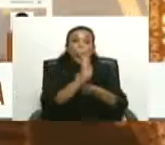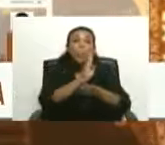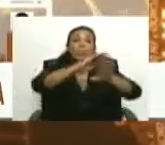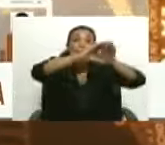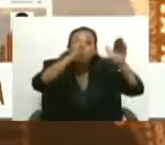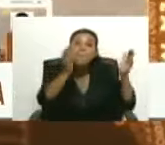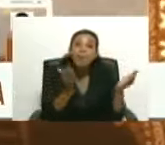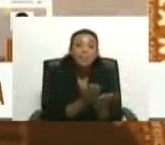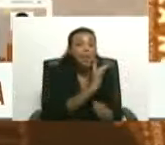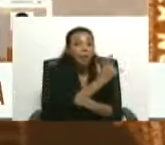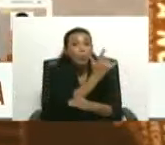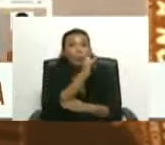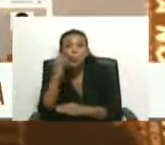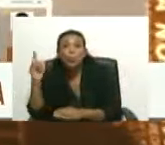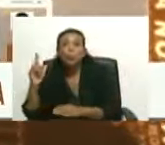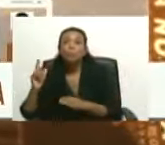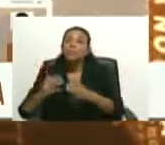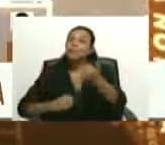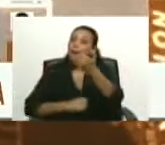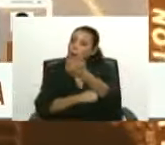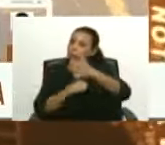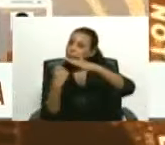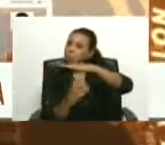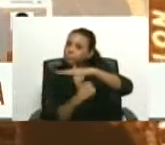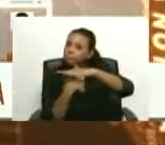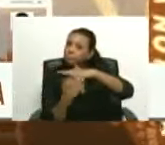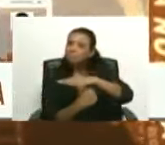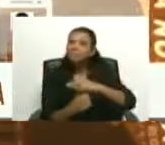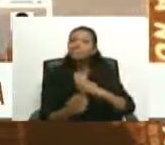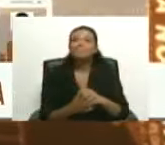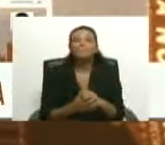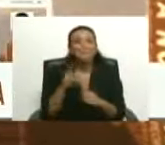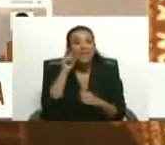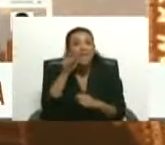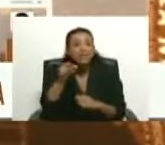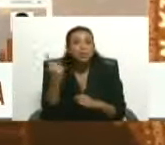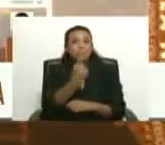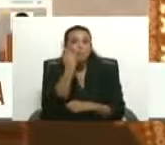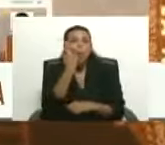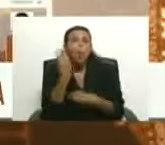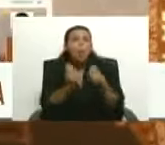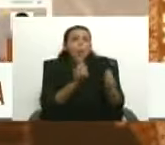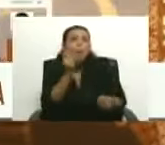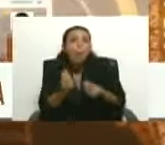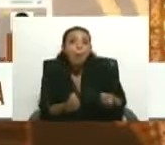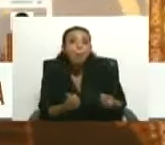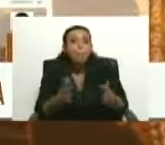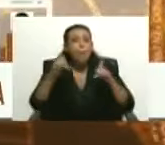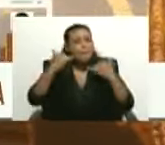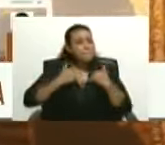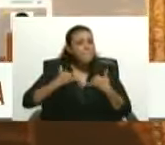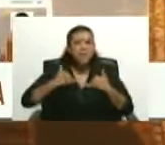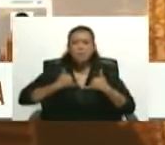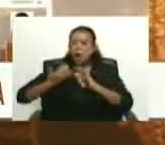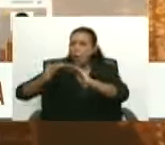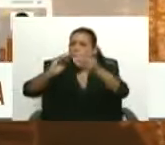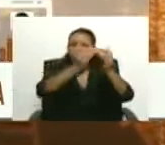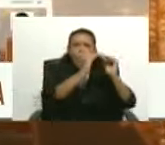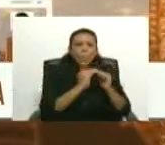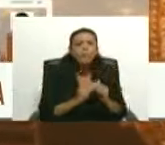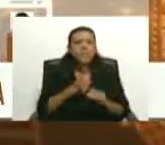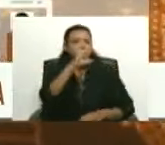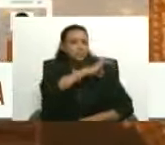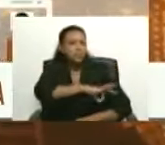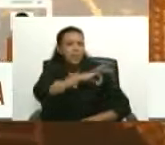y socialmente sustentable. Esto solo será posible desde el socialismo como única